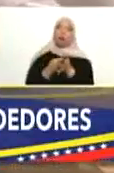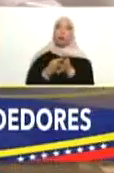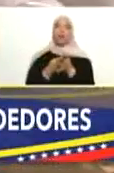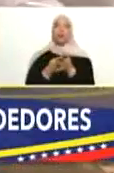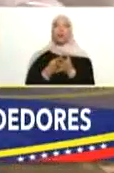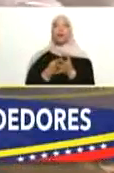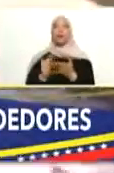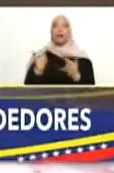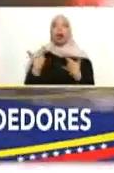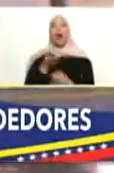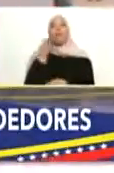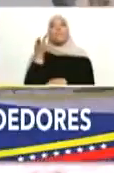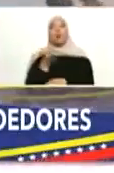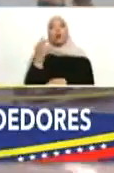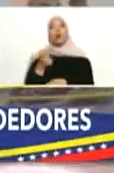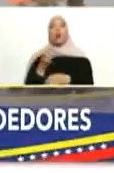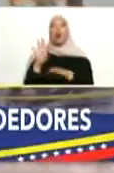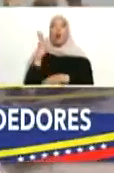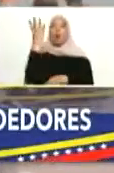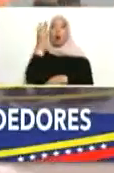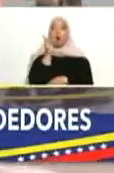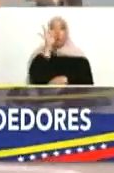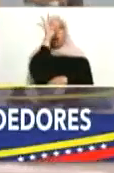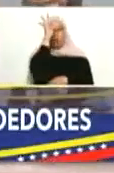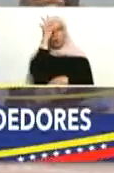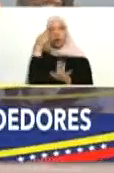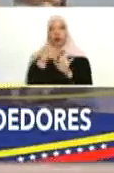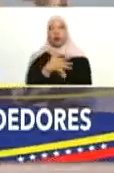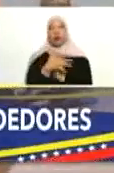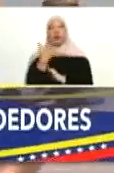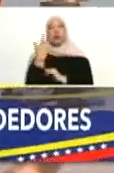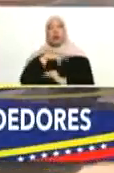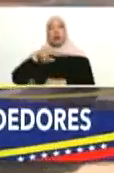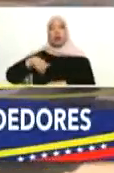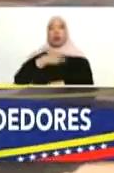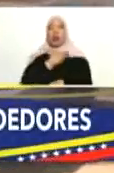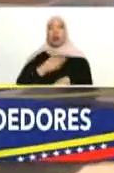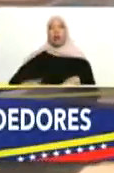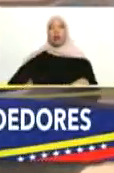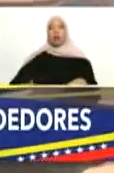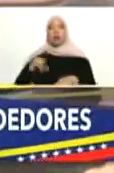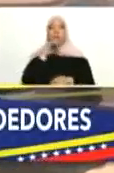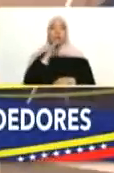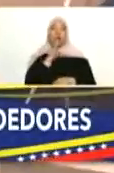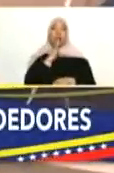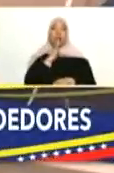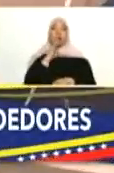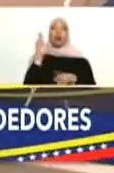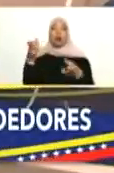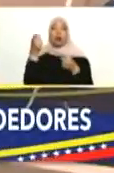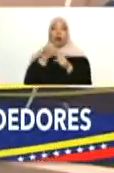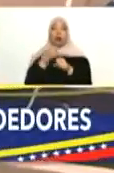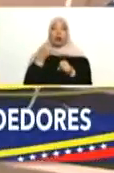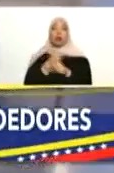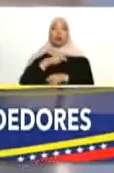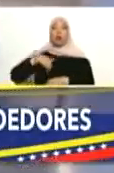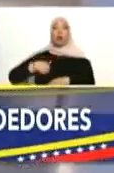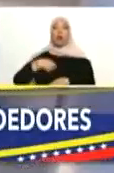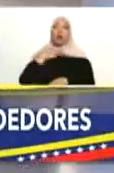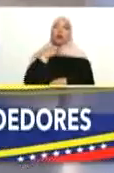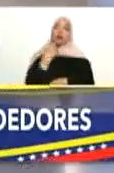parte de esa gran política de las 4F, y aquí ahorita nuestro presidente del Banco del Tesoro puede hacer referencia y nuestra